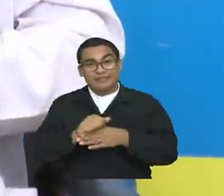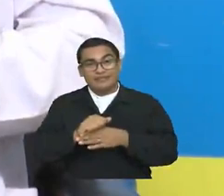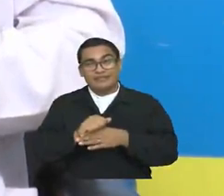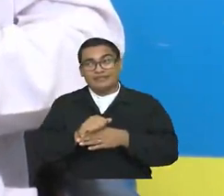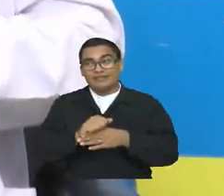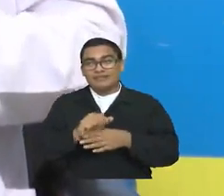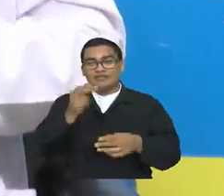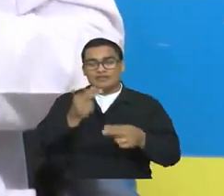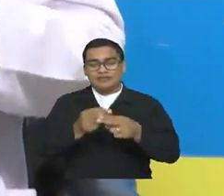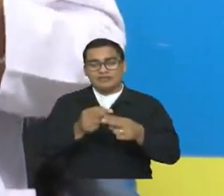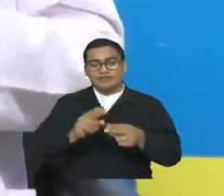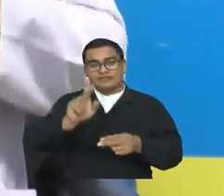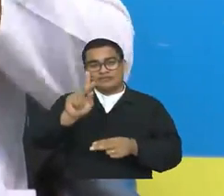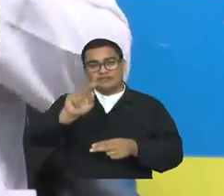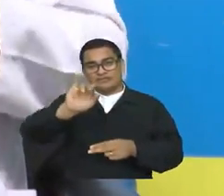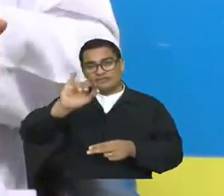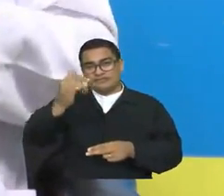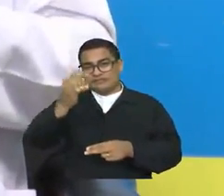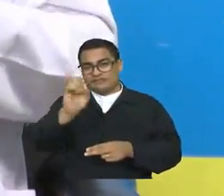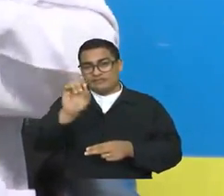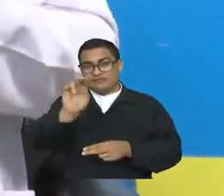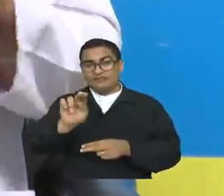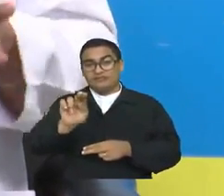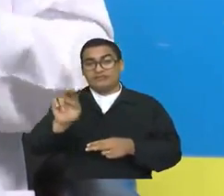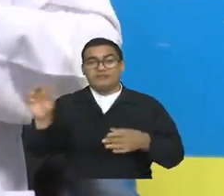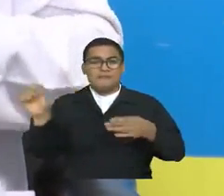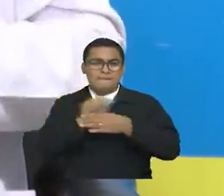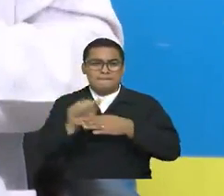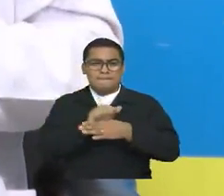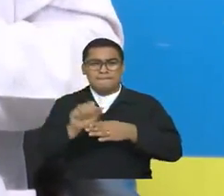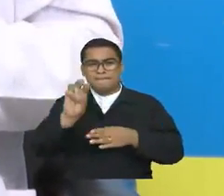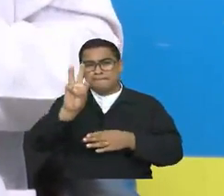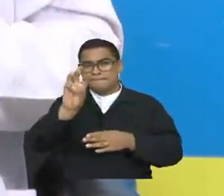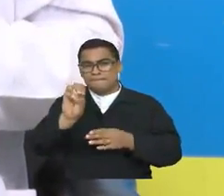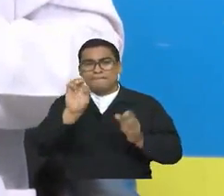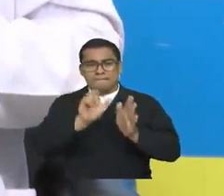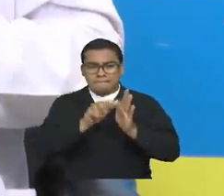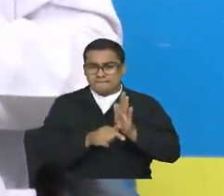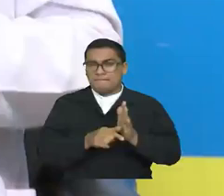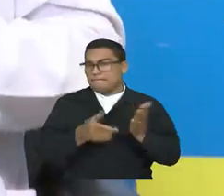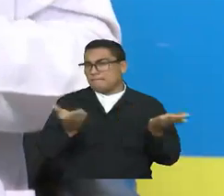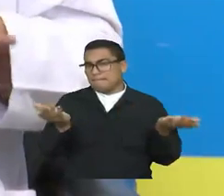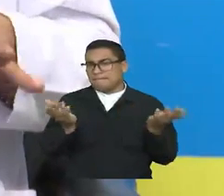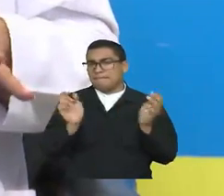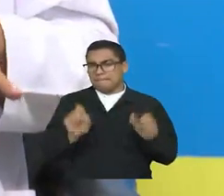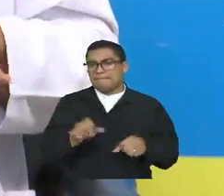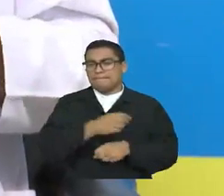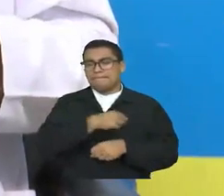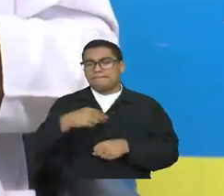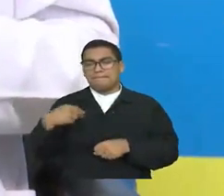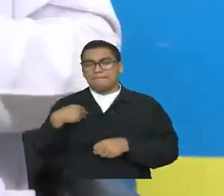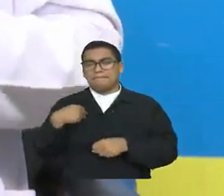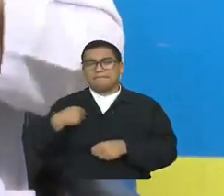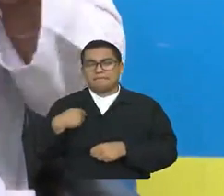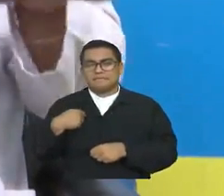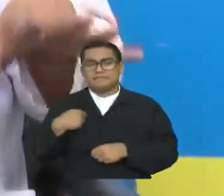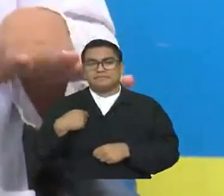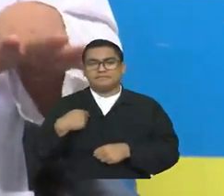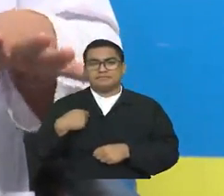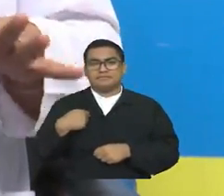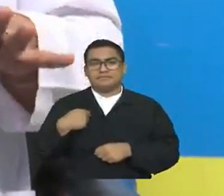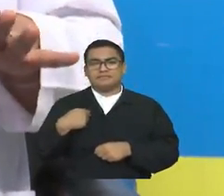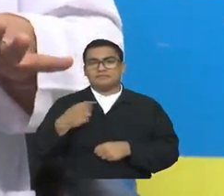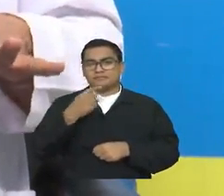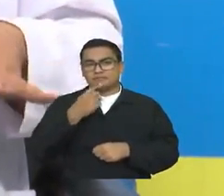Qigong, que son ejercicios pasivos y en 30 minutos ellos se pueden hacer. En 30 minutos ellos se pueden hacer, se